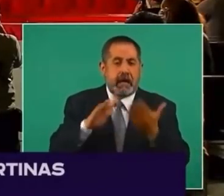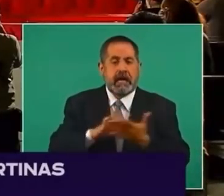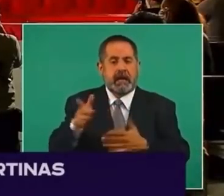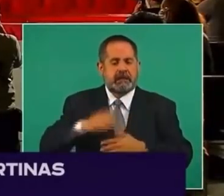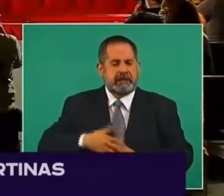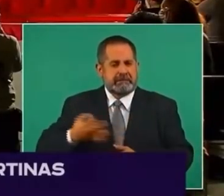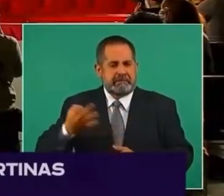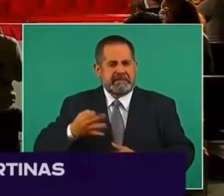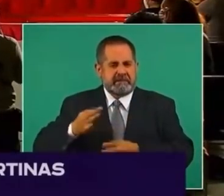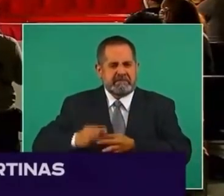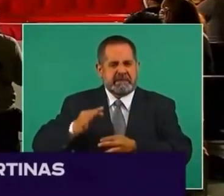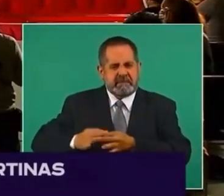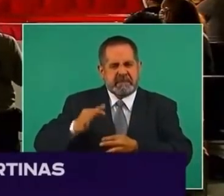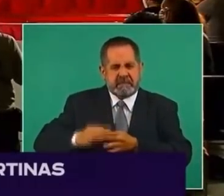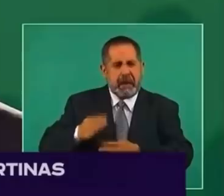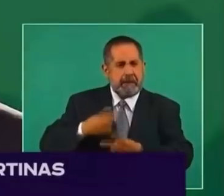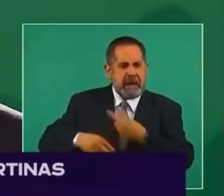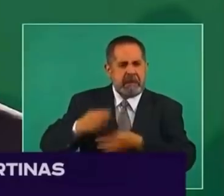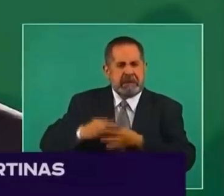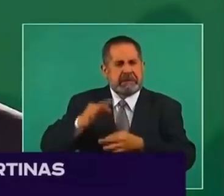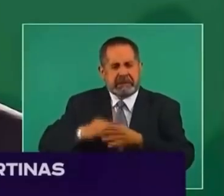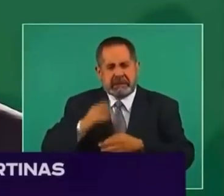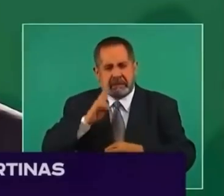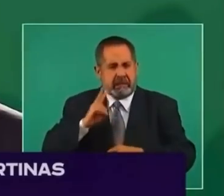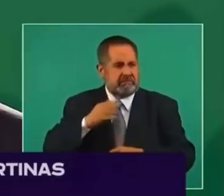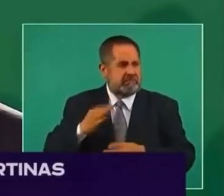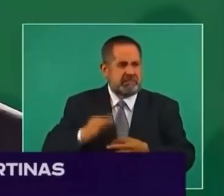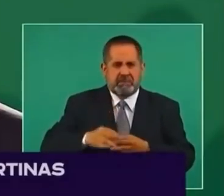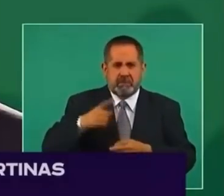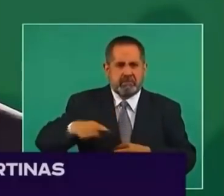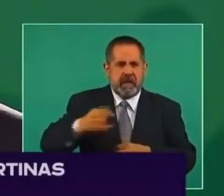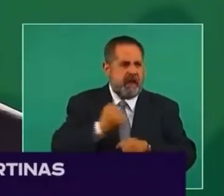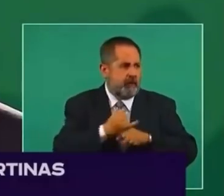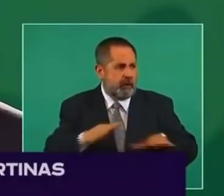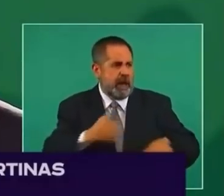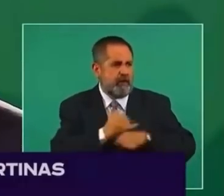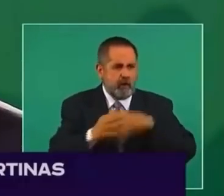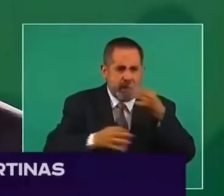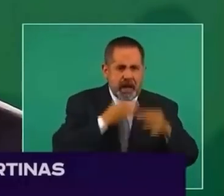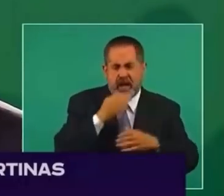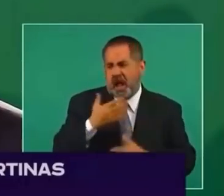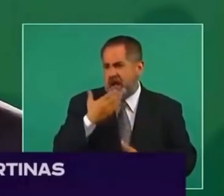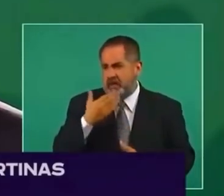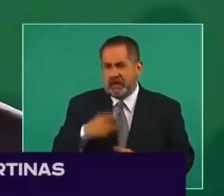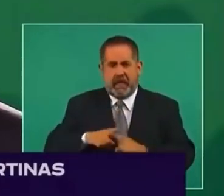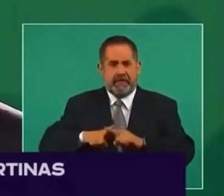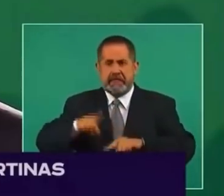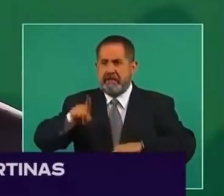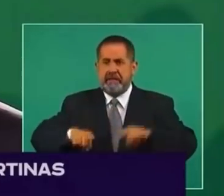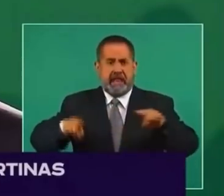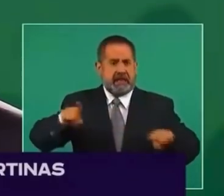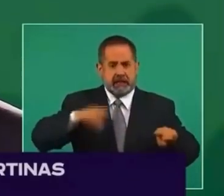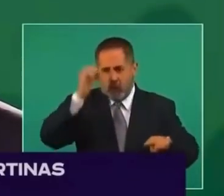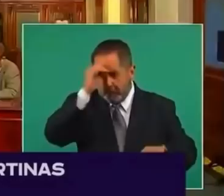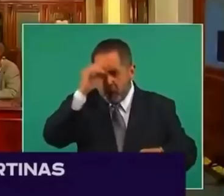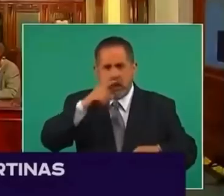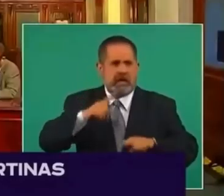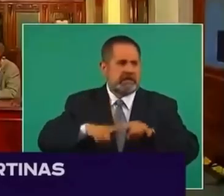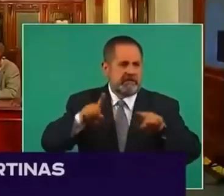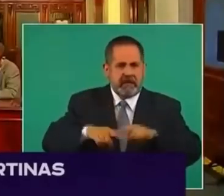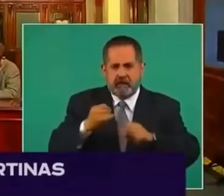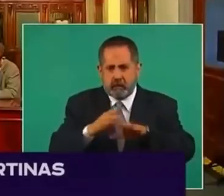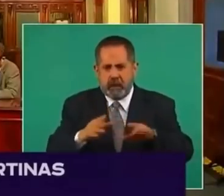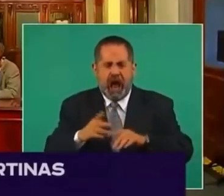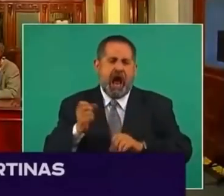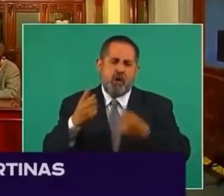de muertos y con toda la devastación económica, social, educativa que la pandemia ha traído por sus decisiones, cerrar